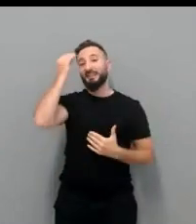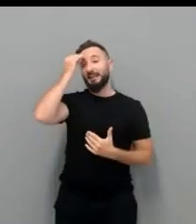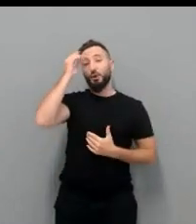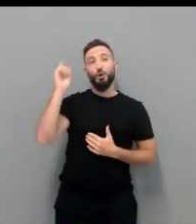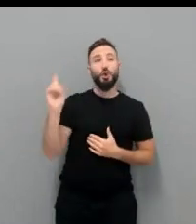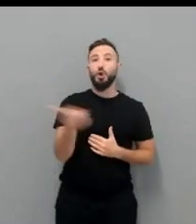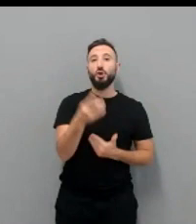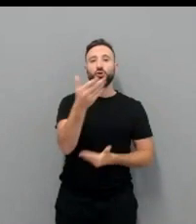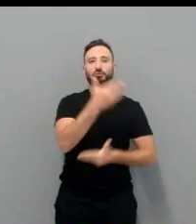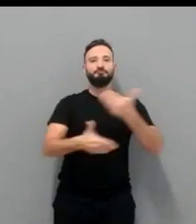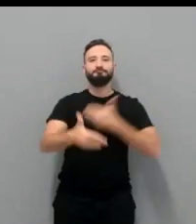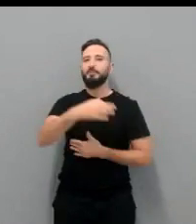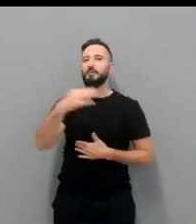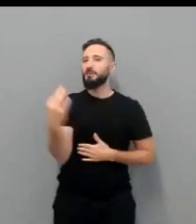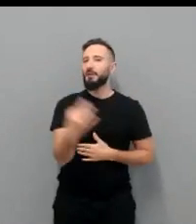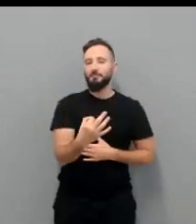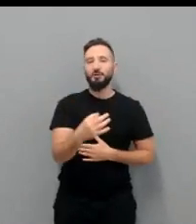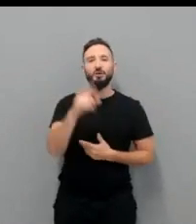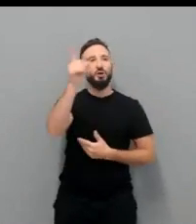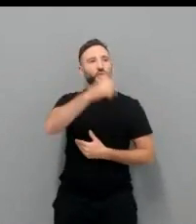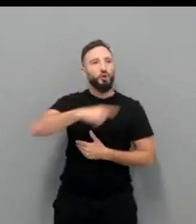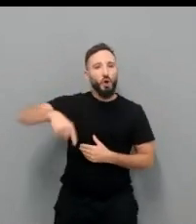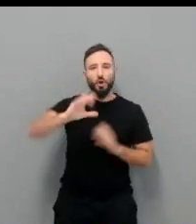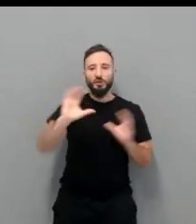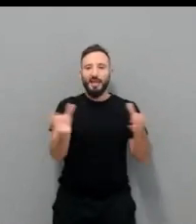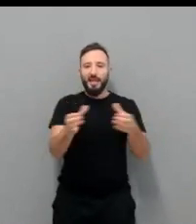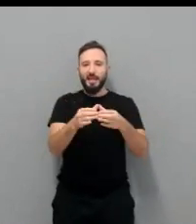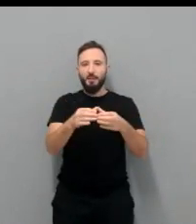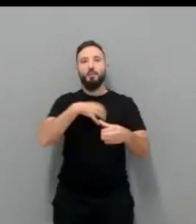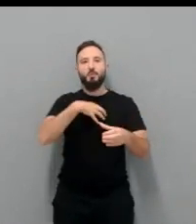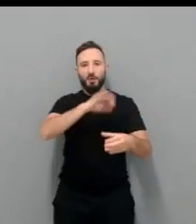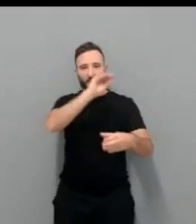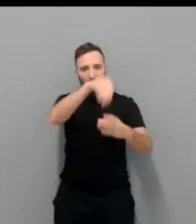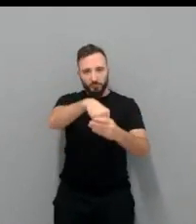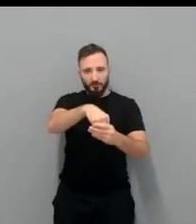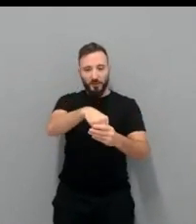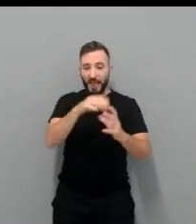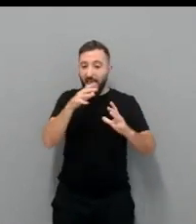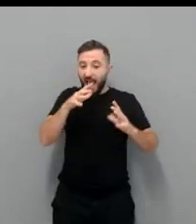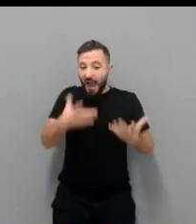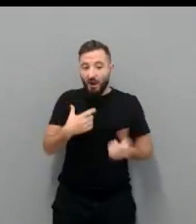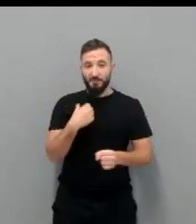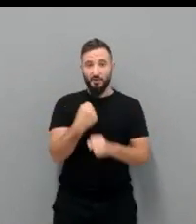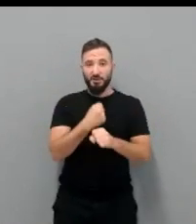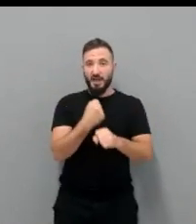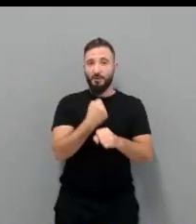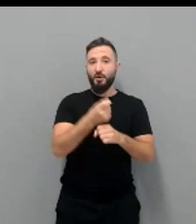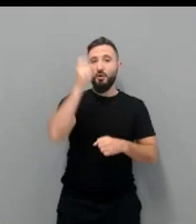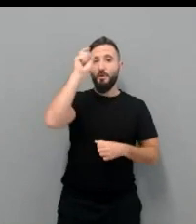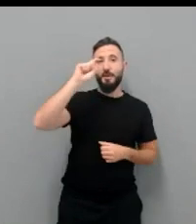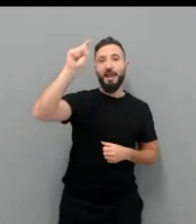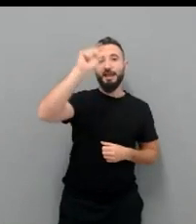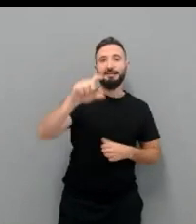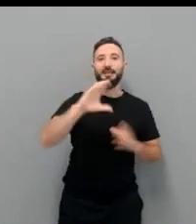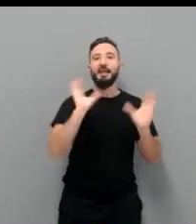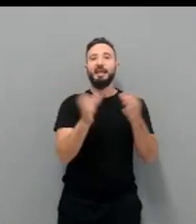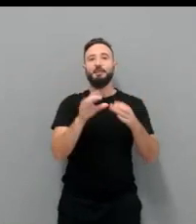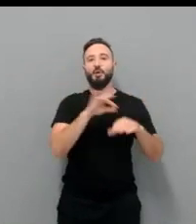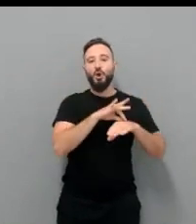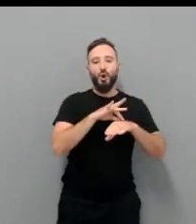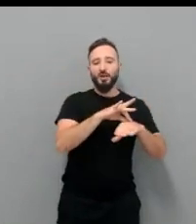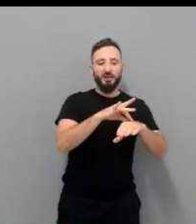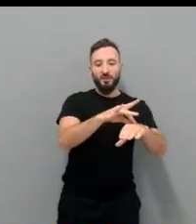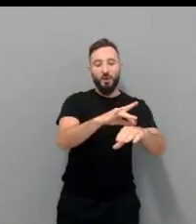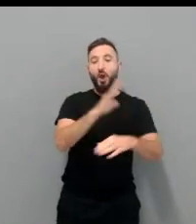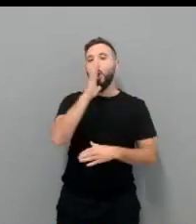todos, creo que todos tenemos cabida y bueno, pues yo ahora mismo estoy trabajando de maestra, estoy en un equipo de orientación.